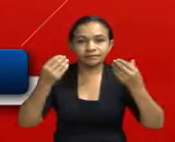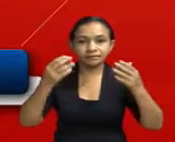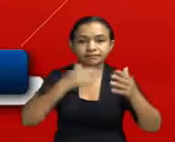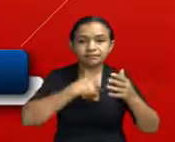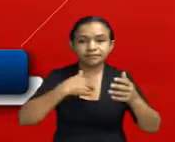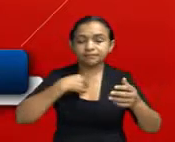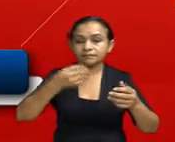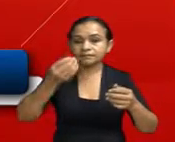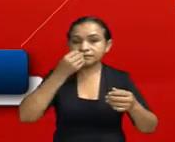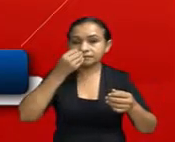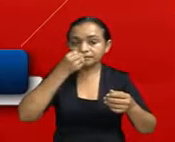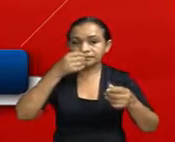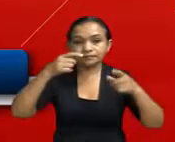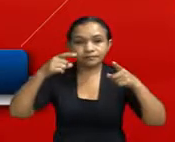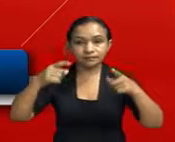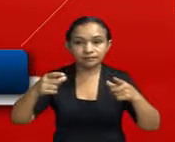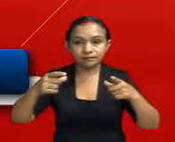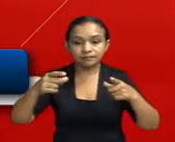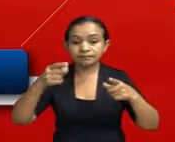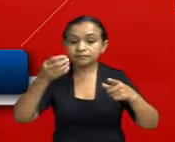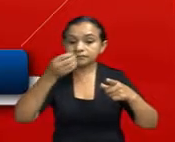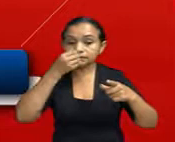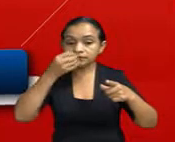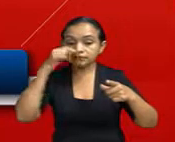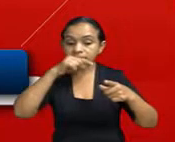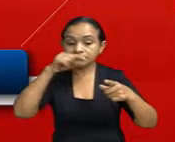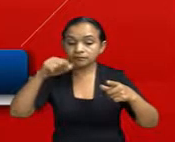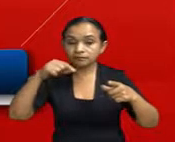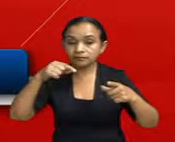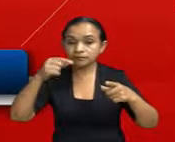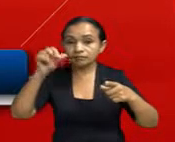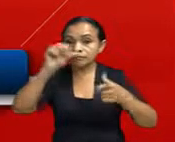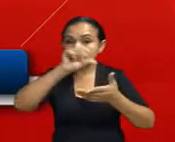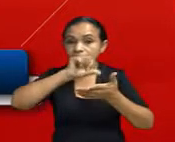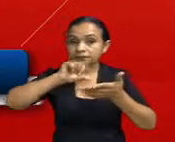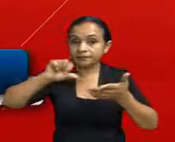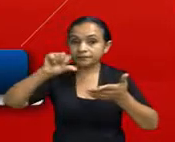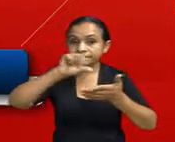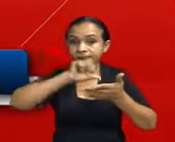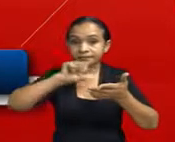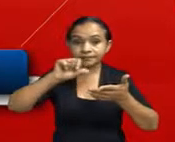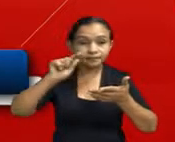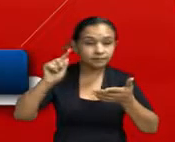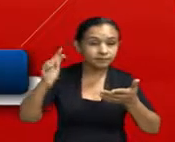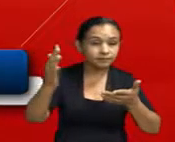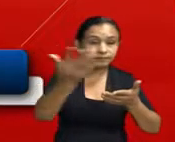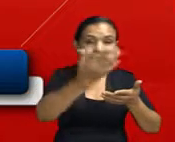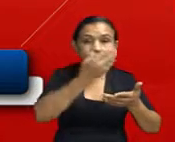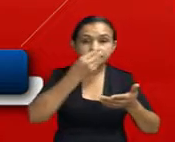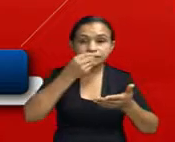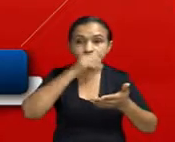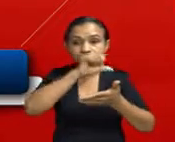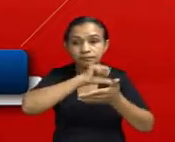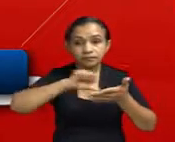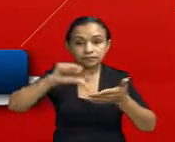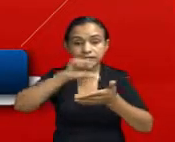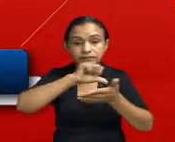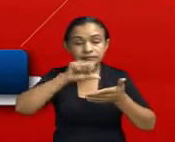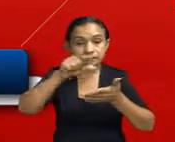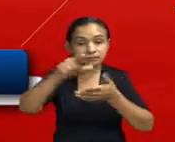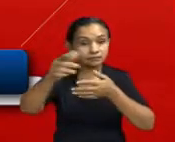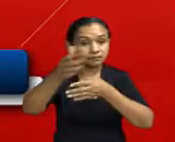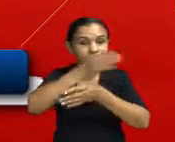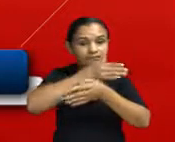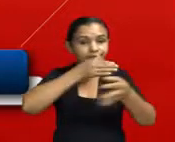hábitos alimenticios, ¿verdad? El tipo de comida grasosa, todos los alimentos que la fritanga, la catamal, como tú